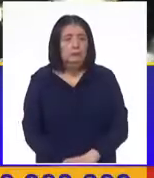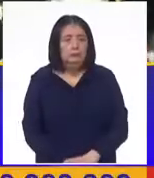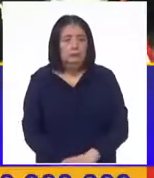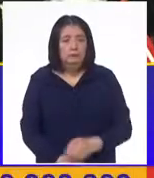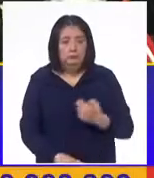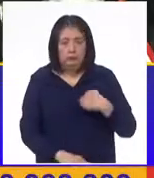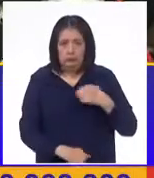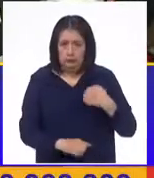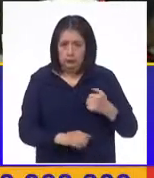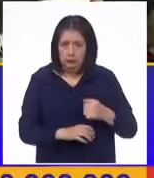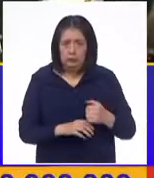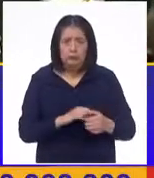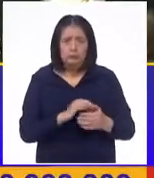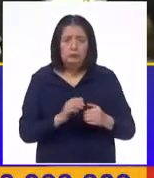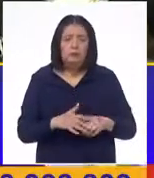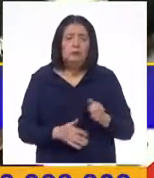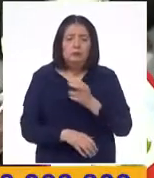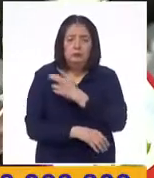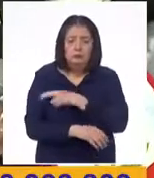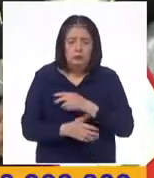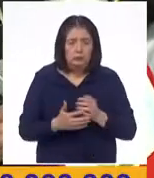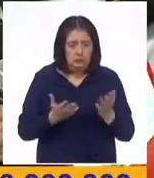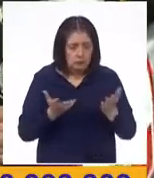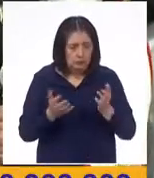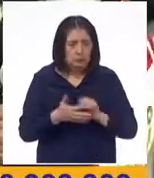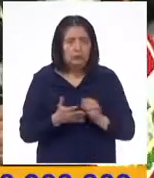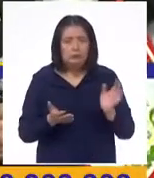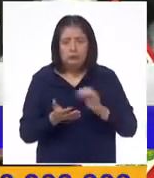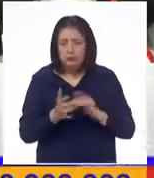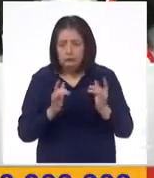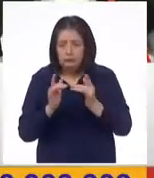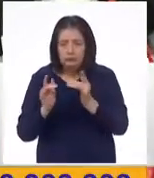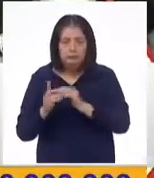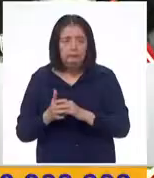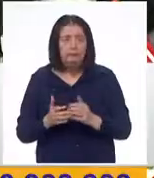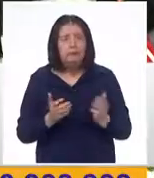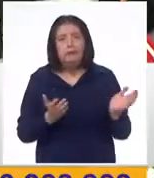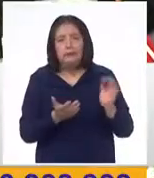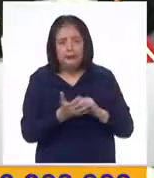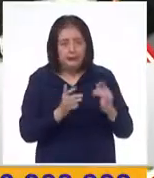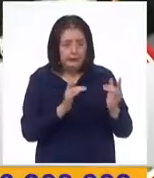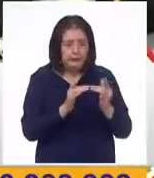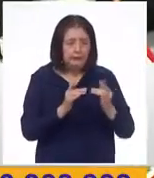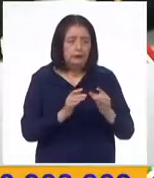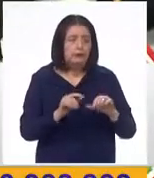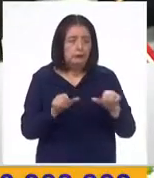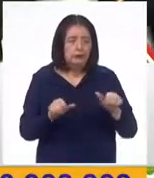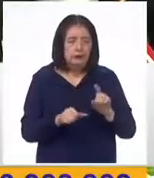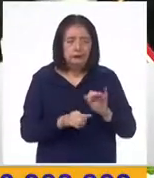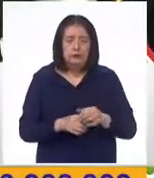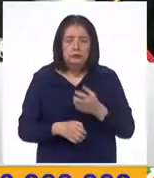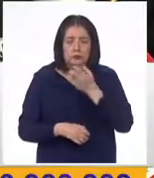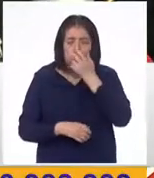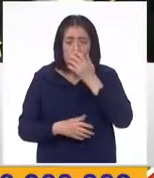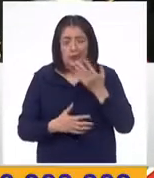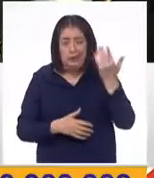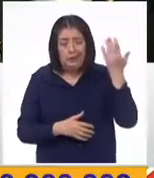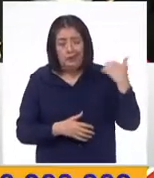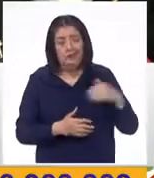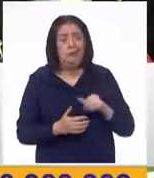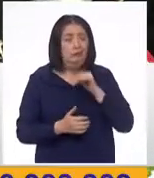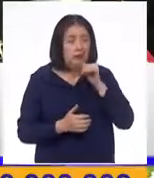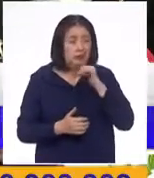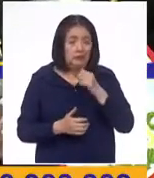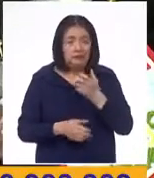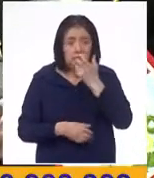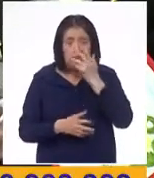Estamos fortaleciendo el primer nivel de atención, ampliación de camas, camas UCI, cantidad de oxígeno. Antes teníamos déficit de